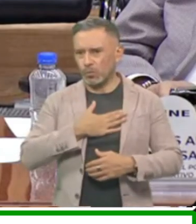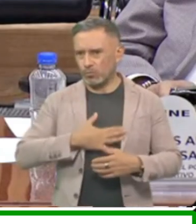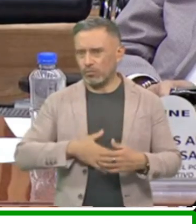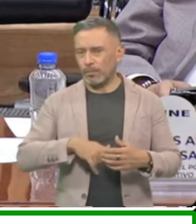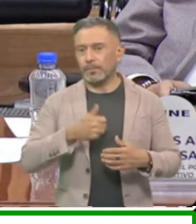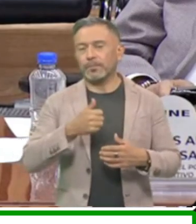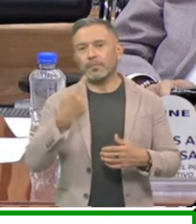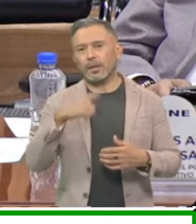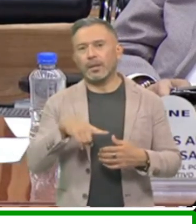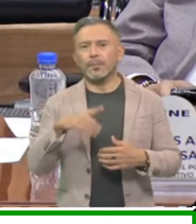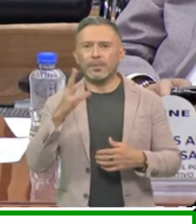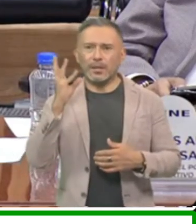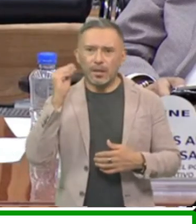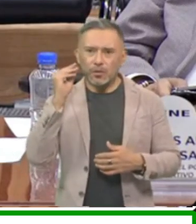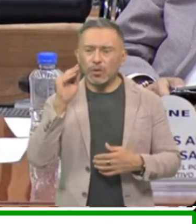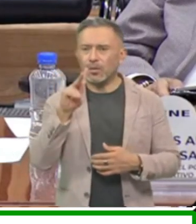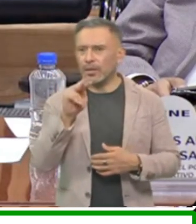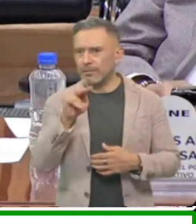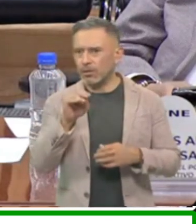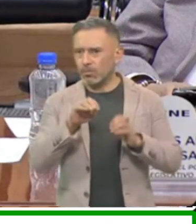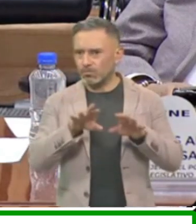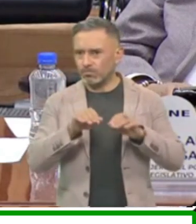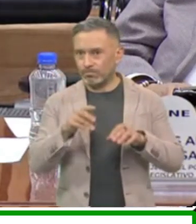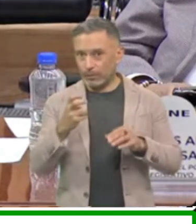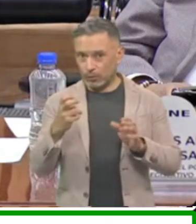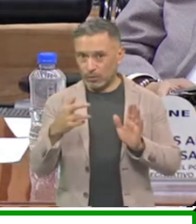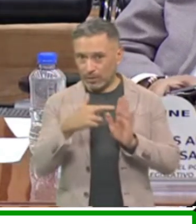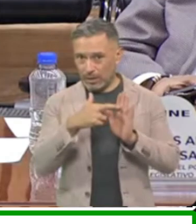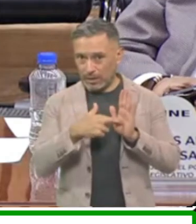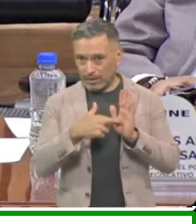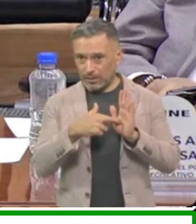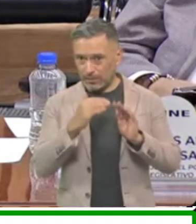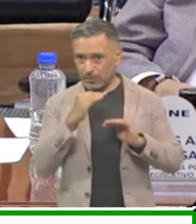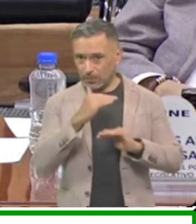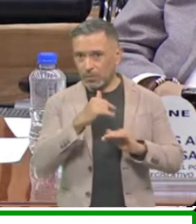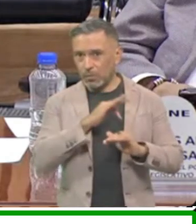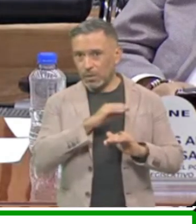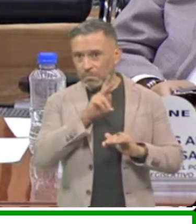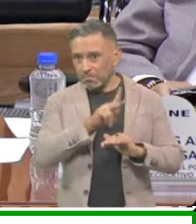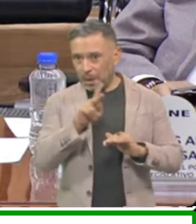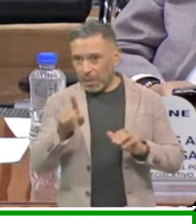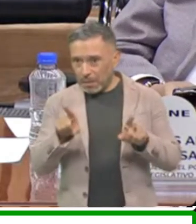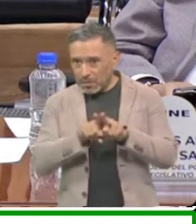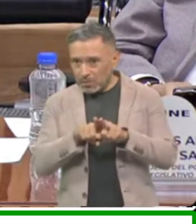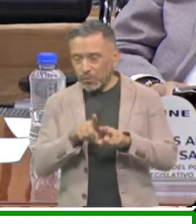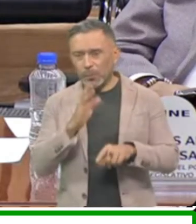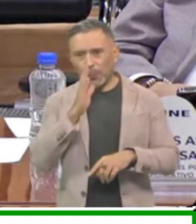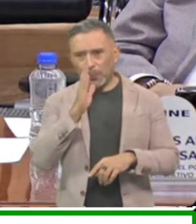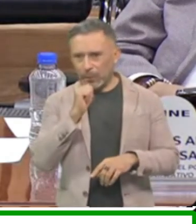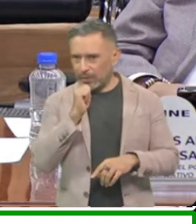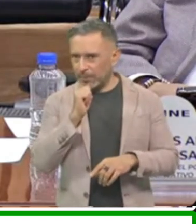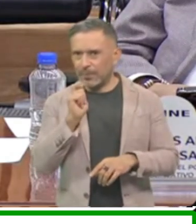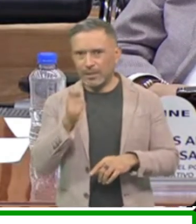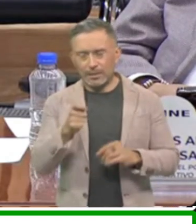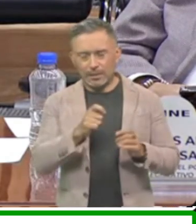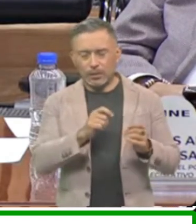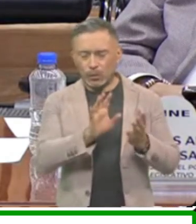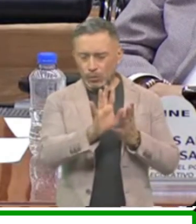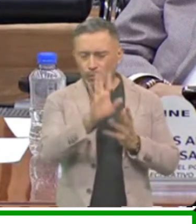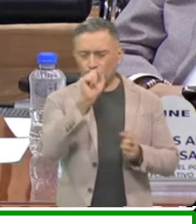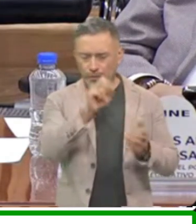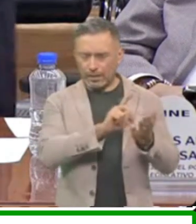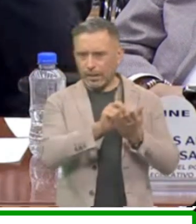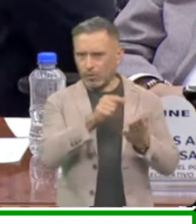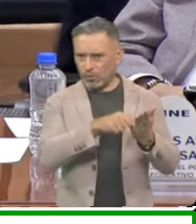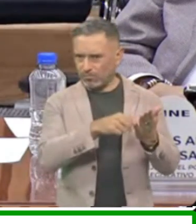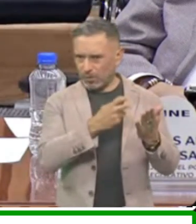radio y televisión. Estas restricciones no se pueden aplicar por analogía. Ese también es un principio básico del derecho constitucional y yo